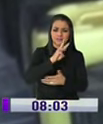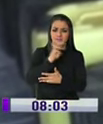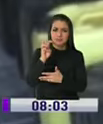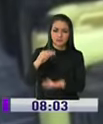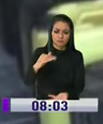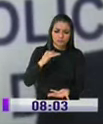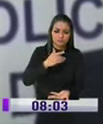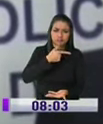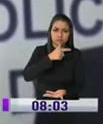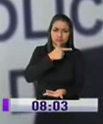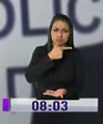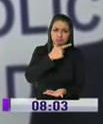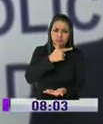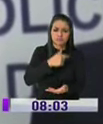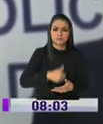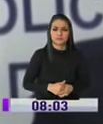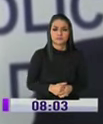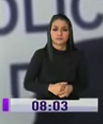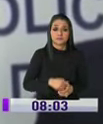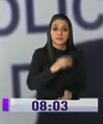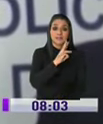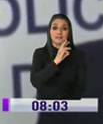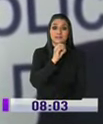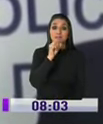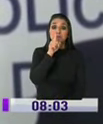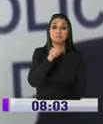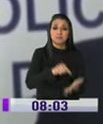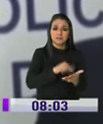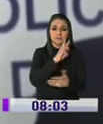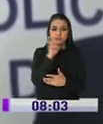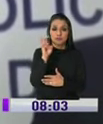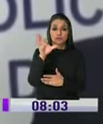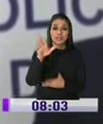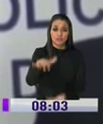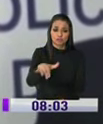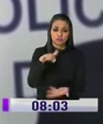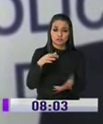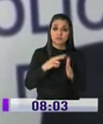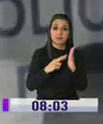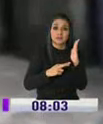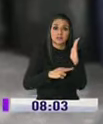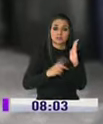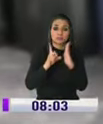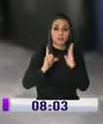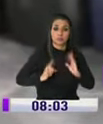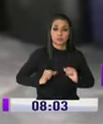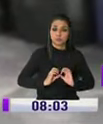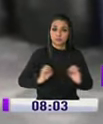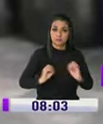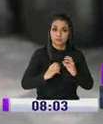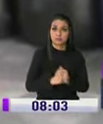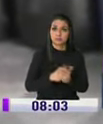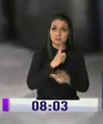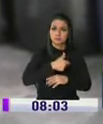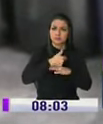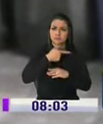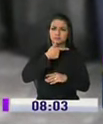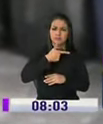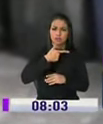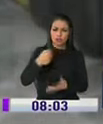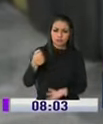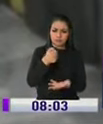artesanal. 1.600 litros de alcohol artesanal sin registro sanitario. Según las autoridades, este licor se encontró en el